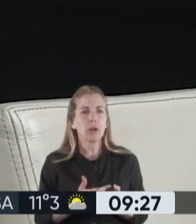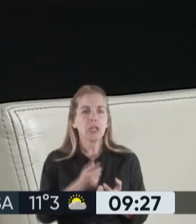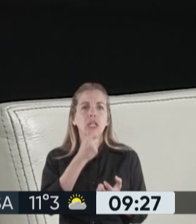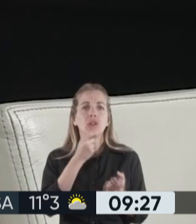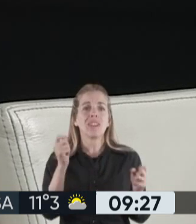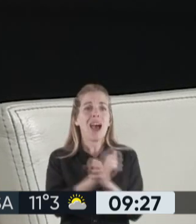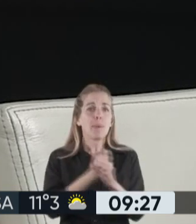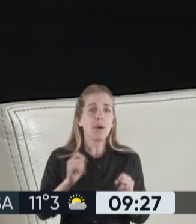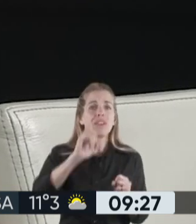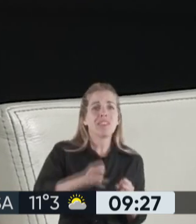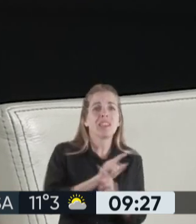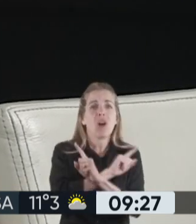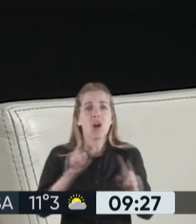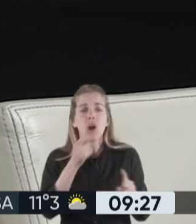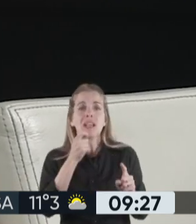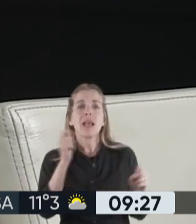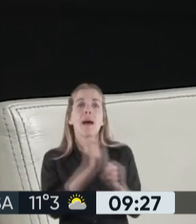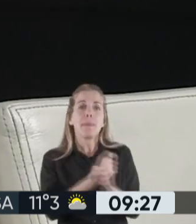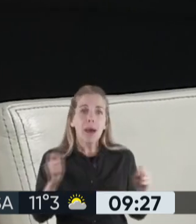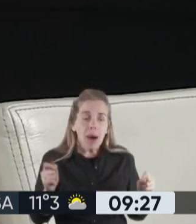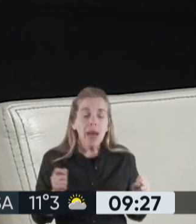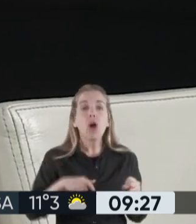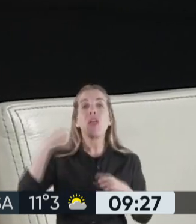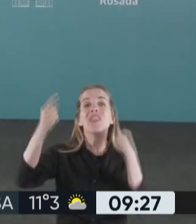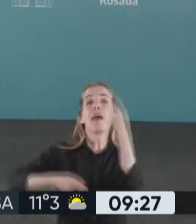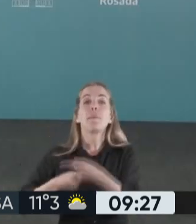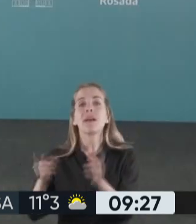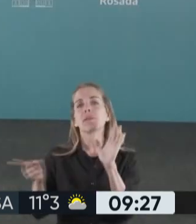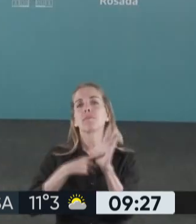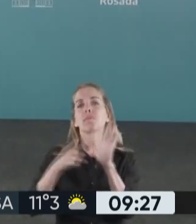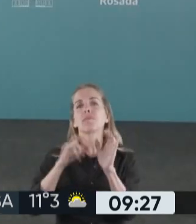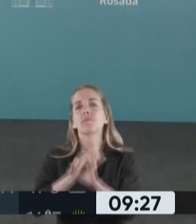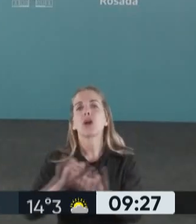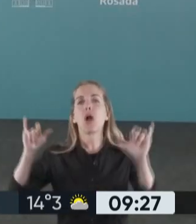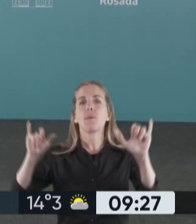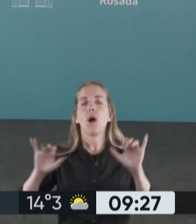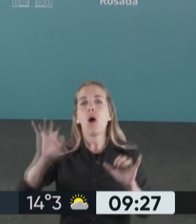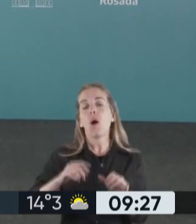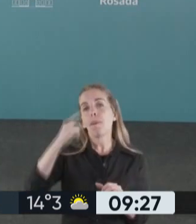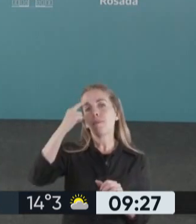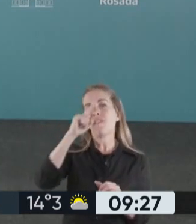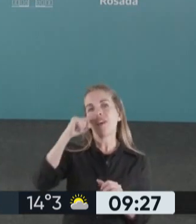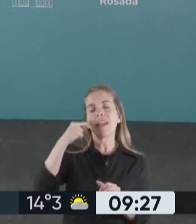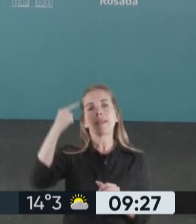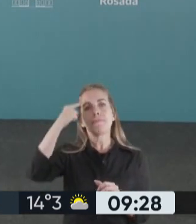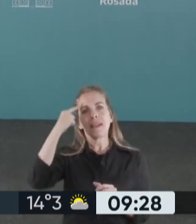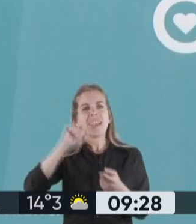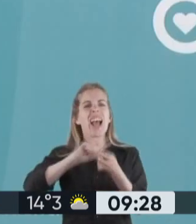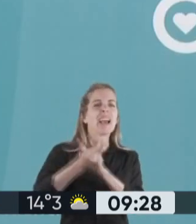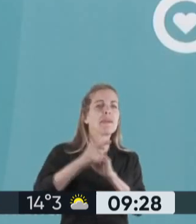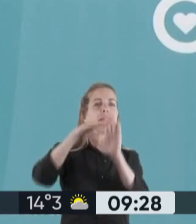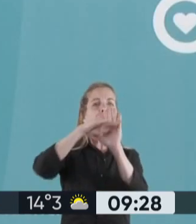el proyecto, avanzar con su promulgación o si cree que no hay que cambiar las reglas electorales faltando menos de un año para las PASO.